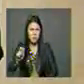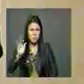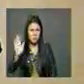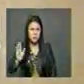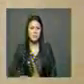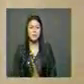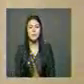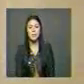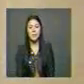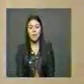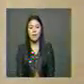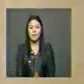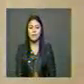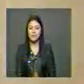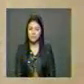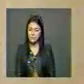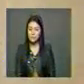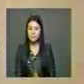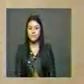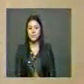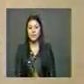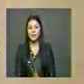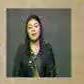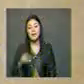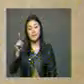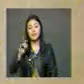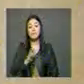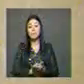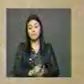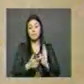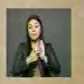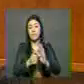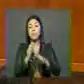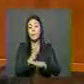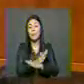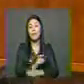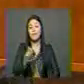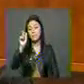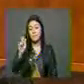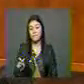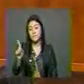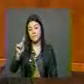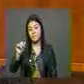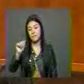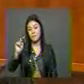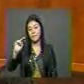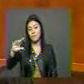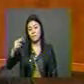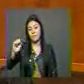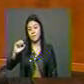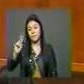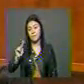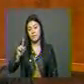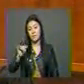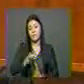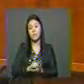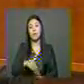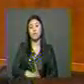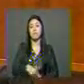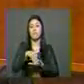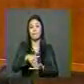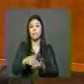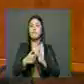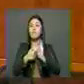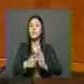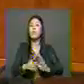ejemplos. En tal virtud, como sostiene Sánchez Cuenca, este tipo de posturas que aboga por una